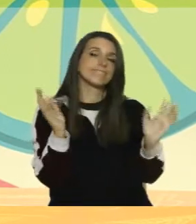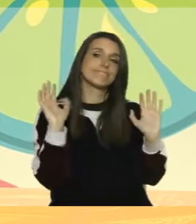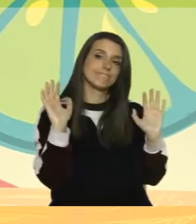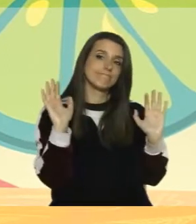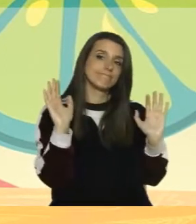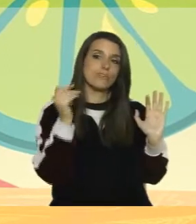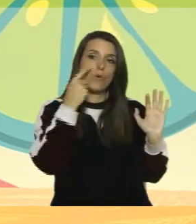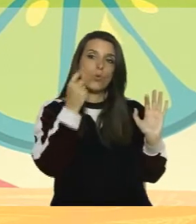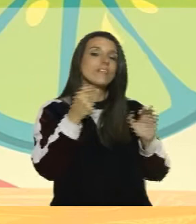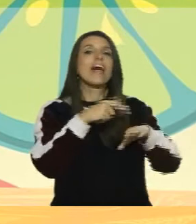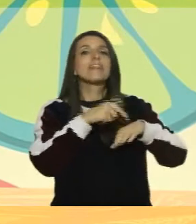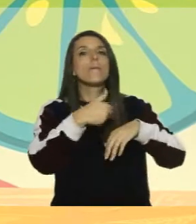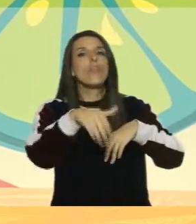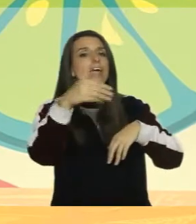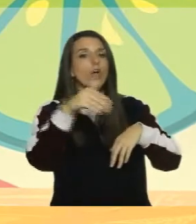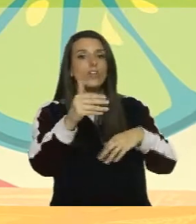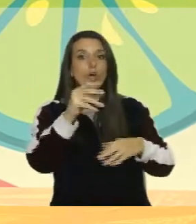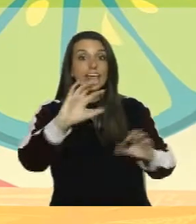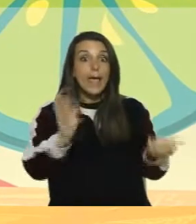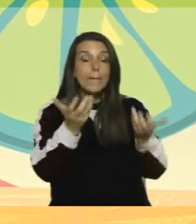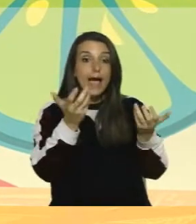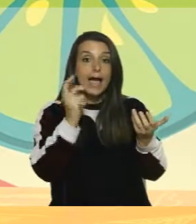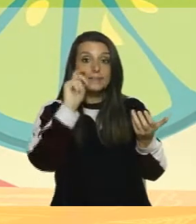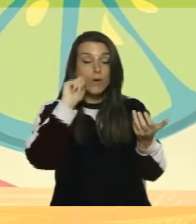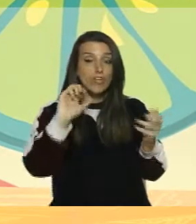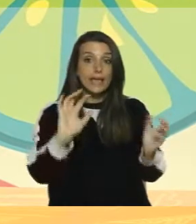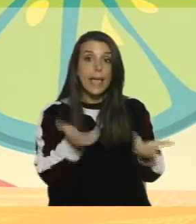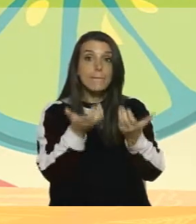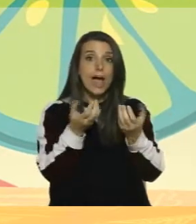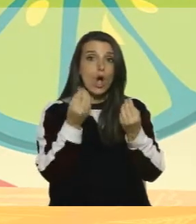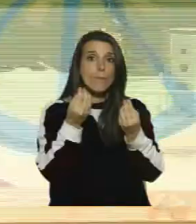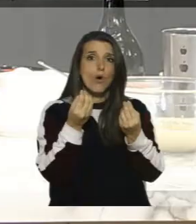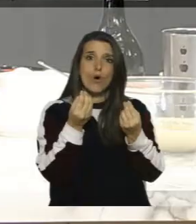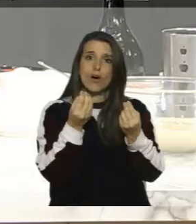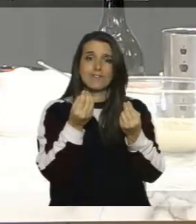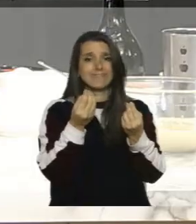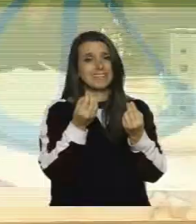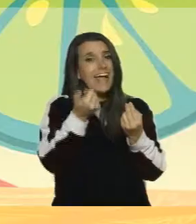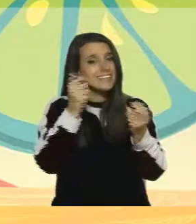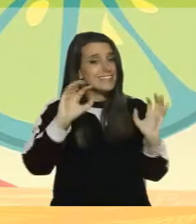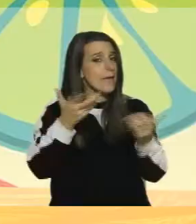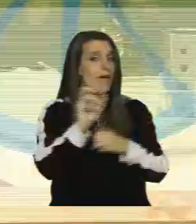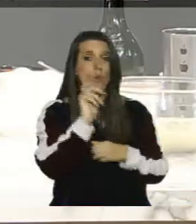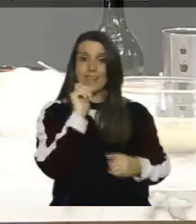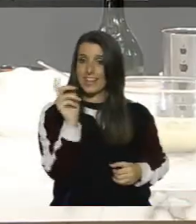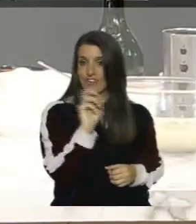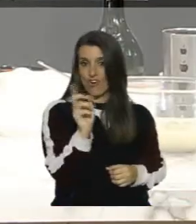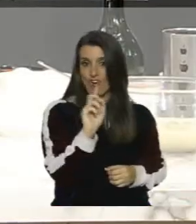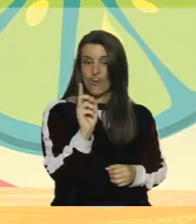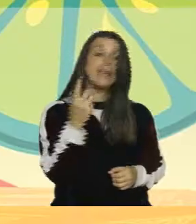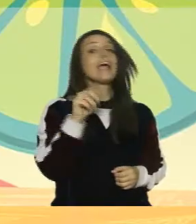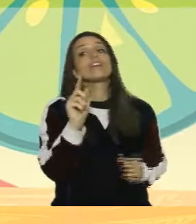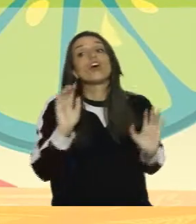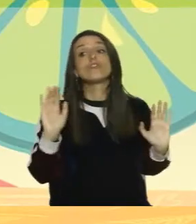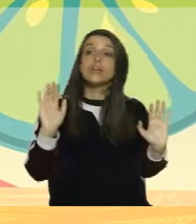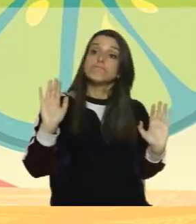de dejarlo demasiado tiempo y se me termina quemándolas. No quemando, pero quedando como demasiado doradita la cebolla. Bien. Y eso no está bueno para la gente. Entonces esto